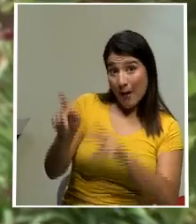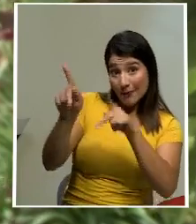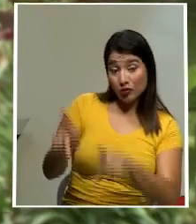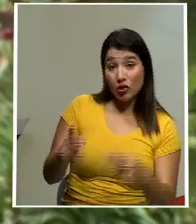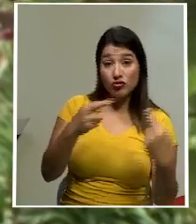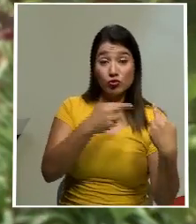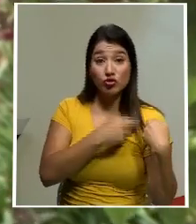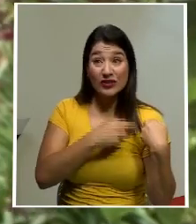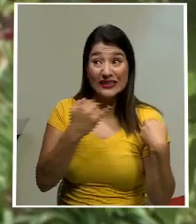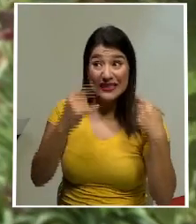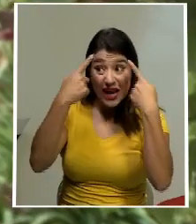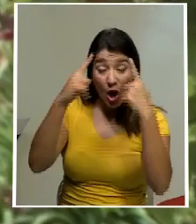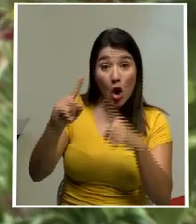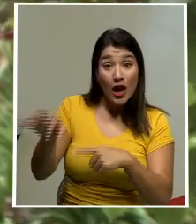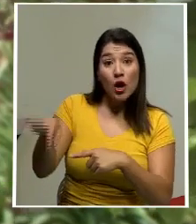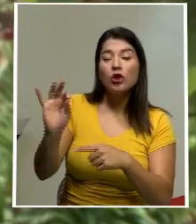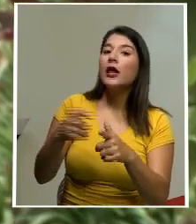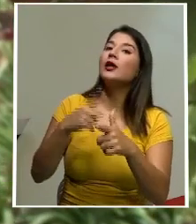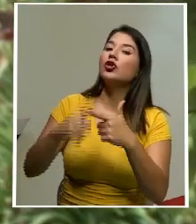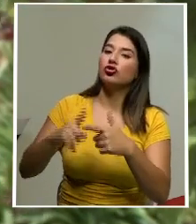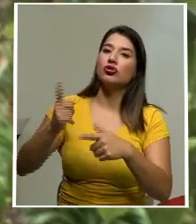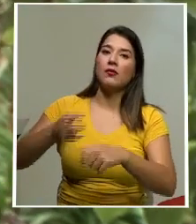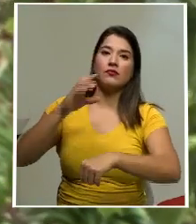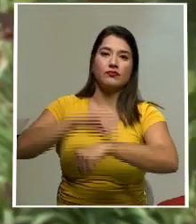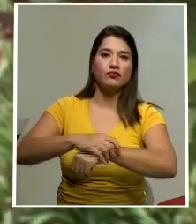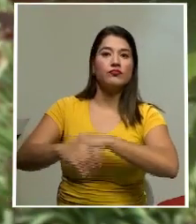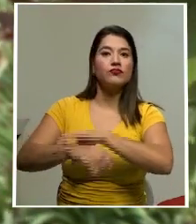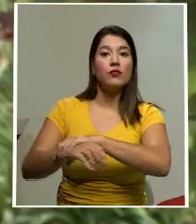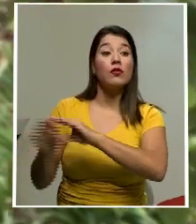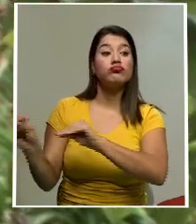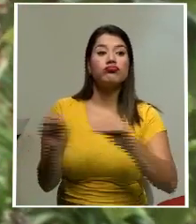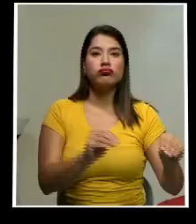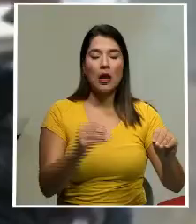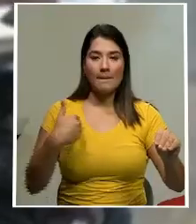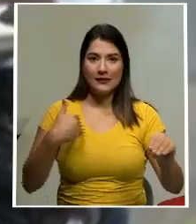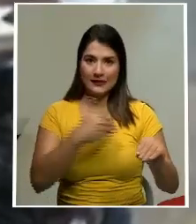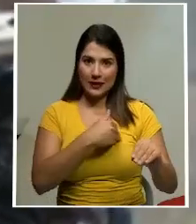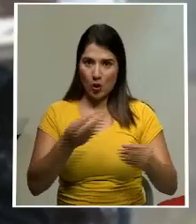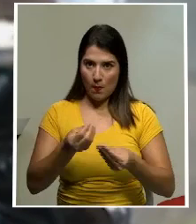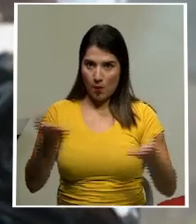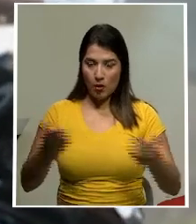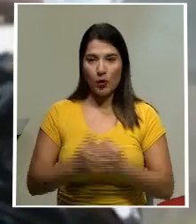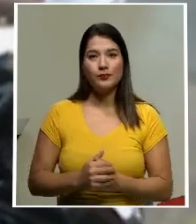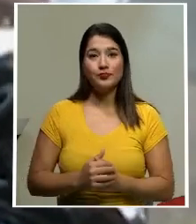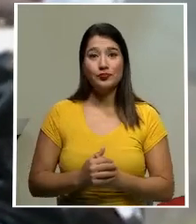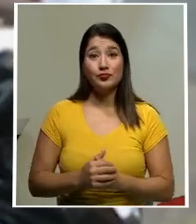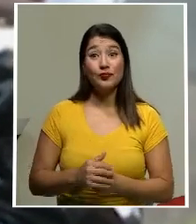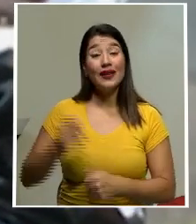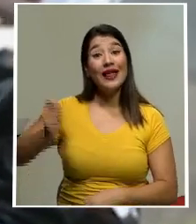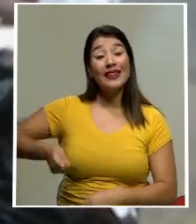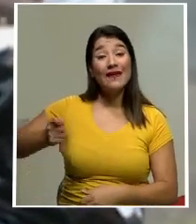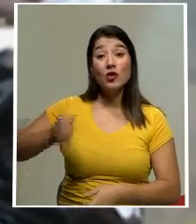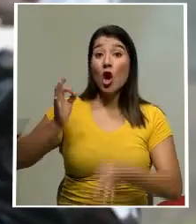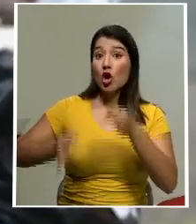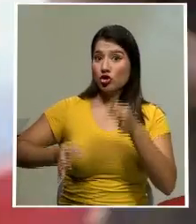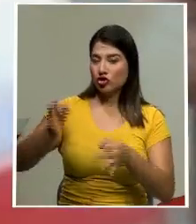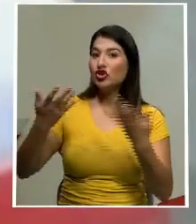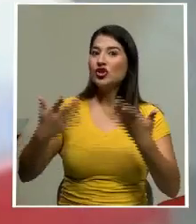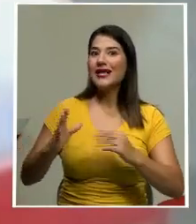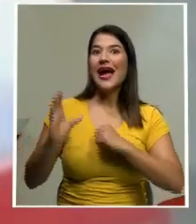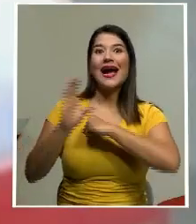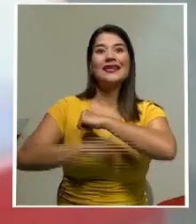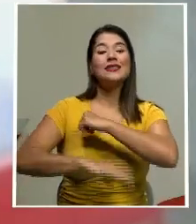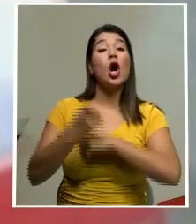y si logra encontrarla, aprenderlo y presentarlo ante el Ministerio Público. Desde entonces los tribunales de justicia han condenado